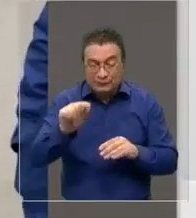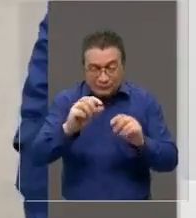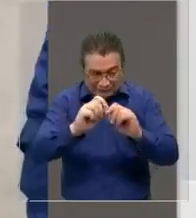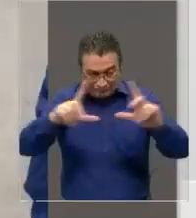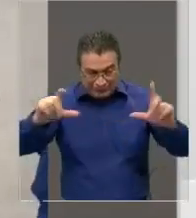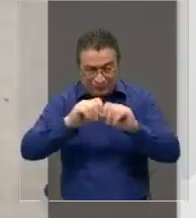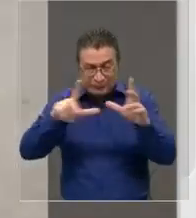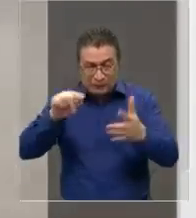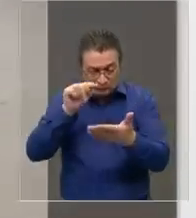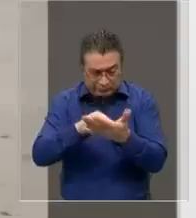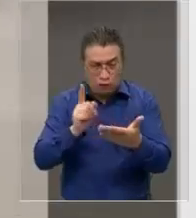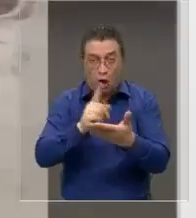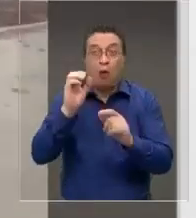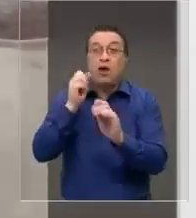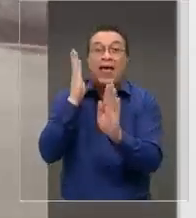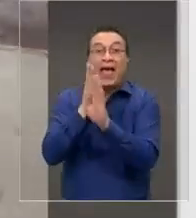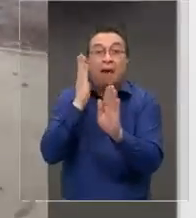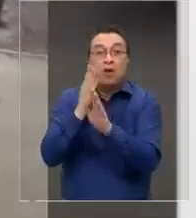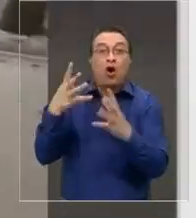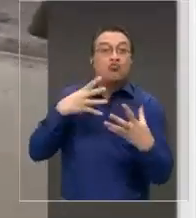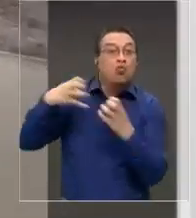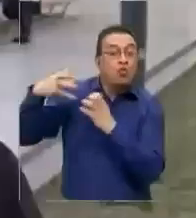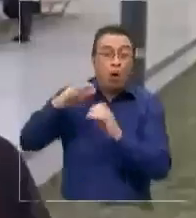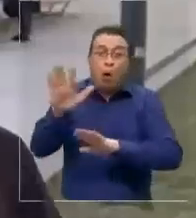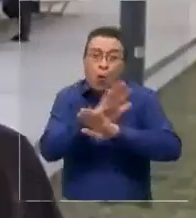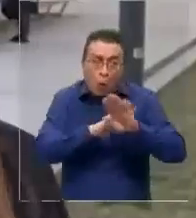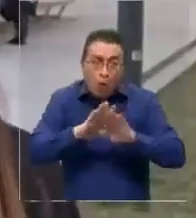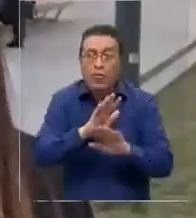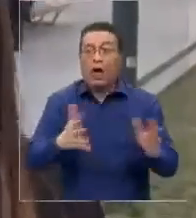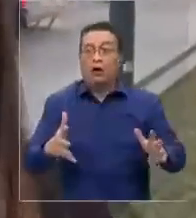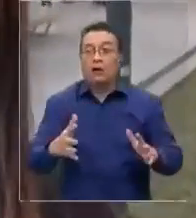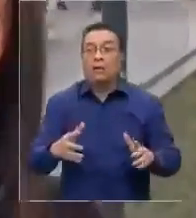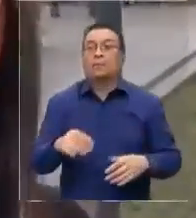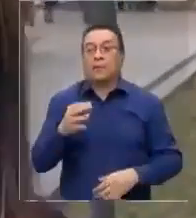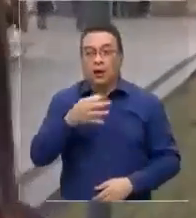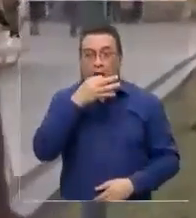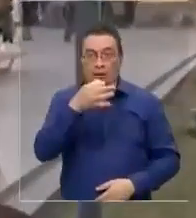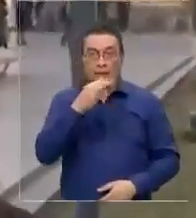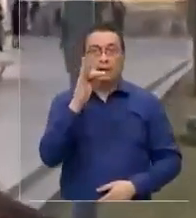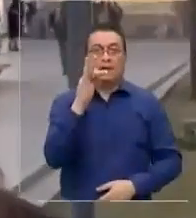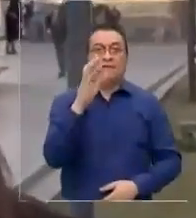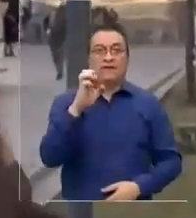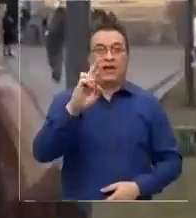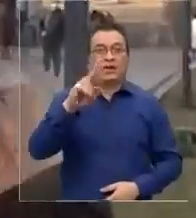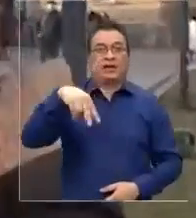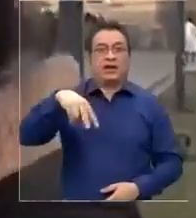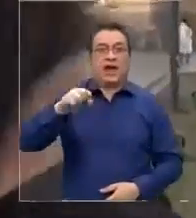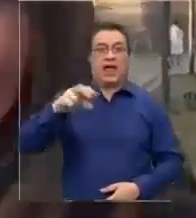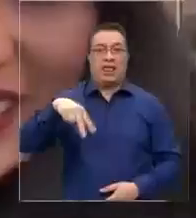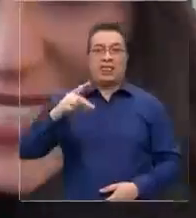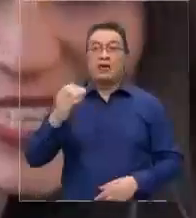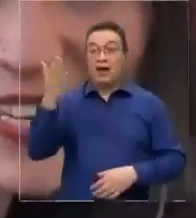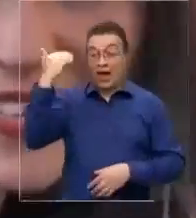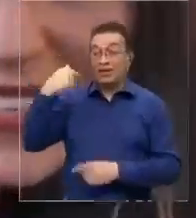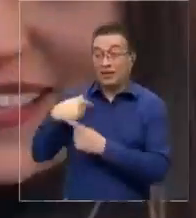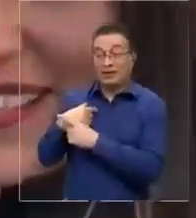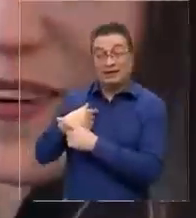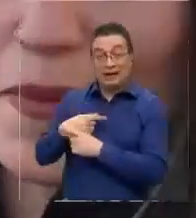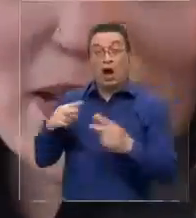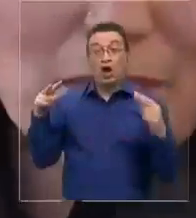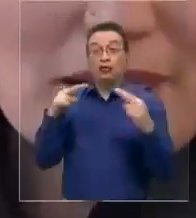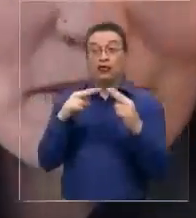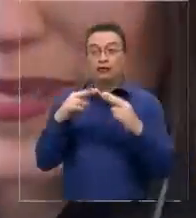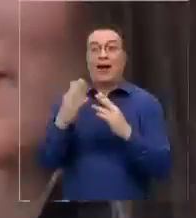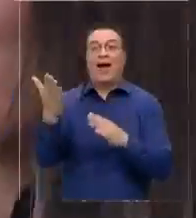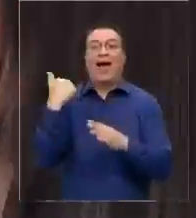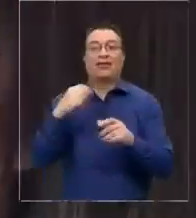nada, porque pueden estar robando la información. Dramático relato de Fernanda. A ella la conocimos días antes de comenzar los